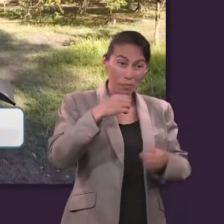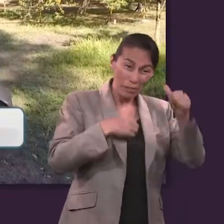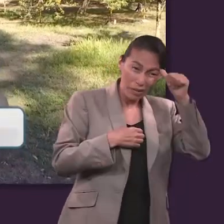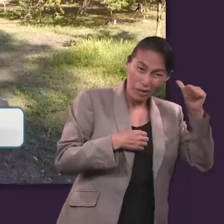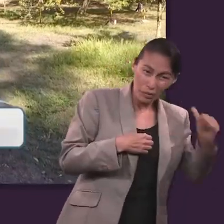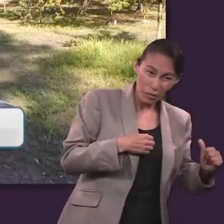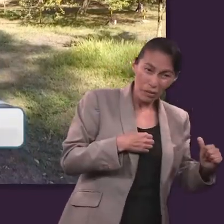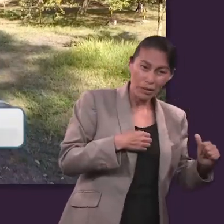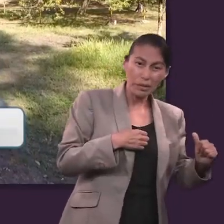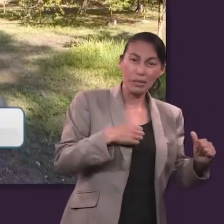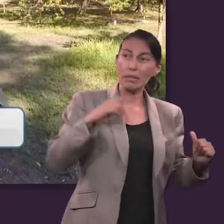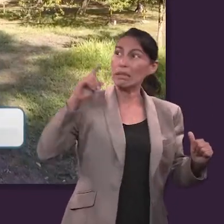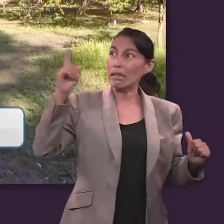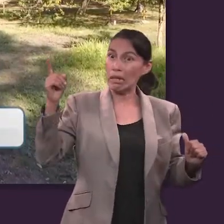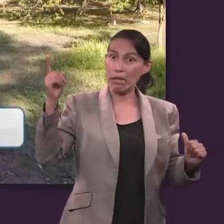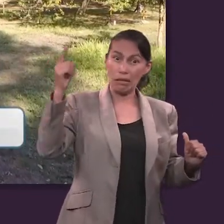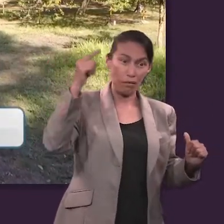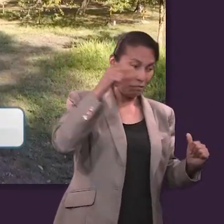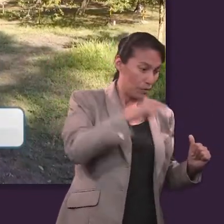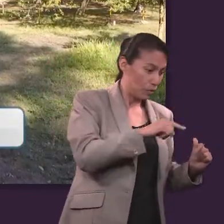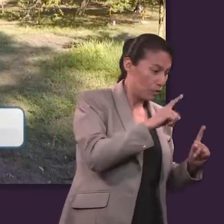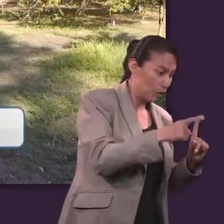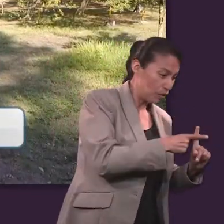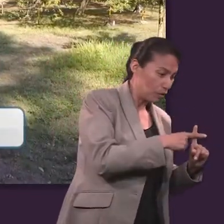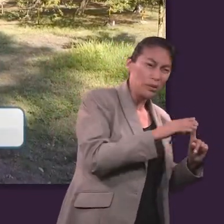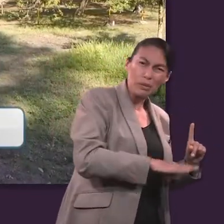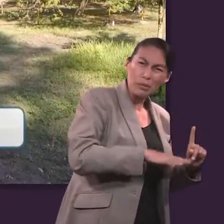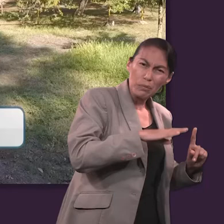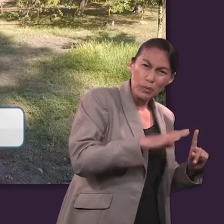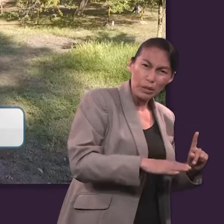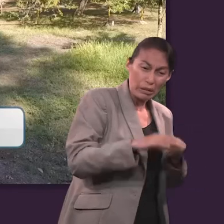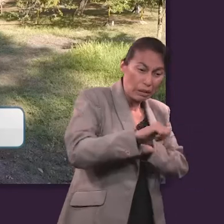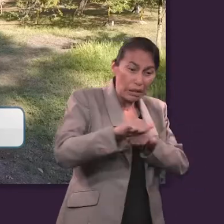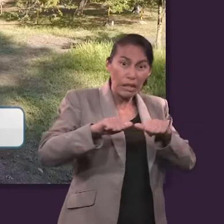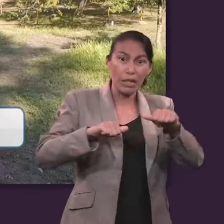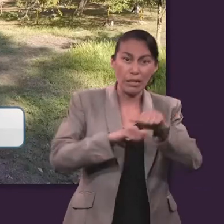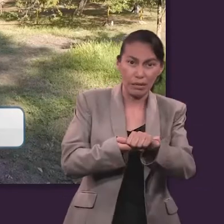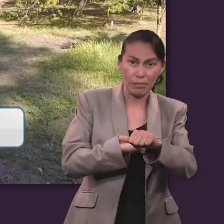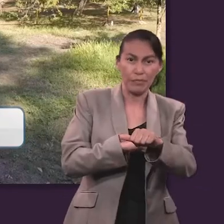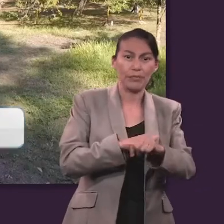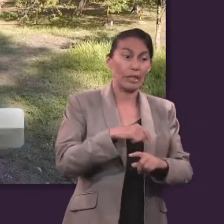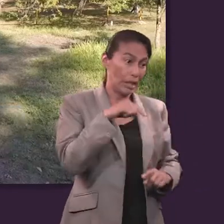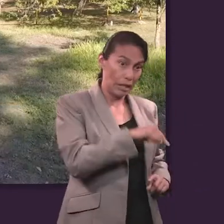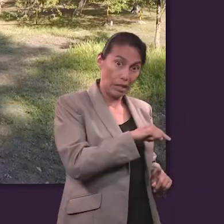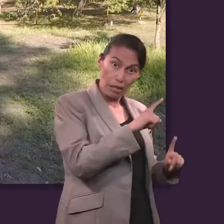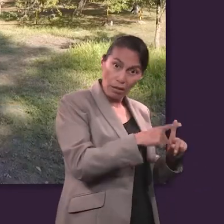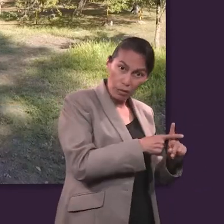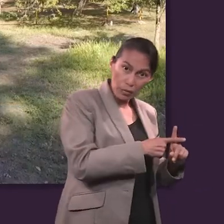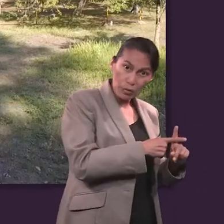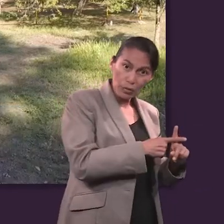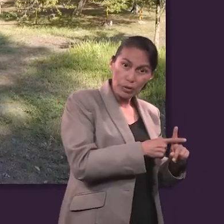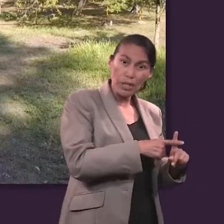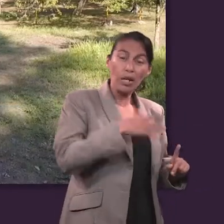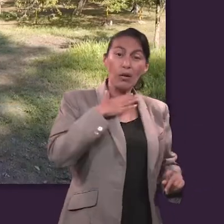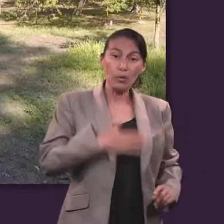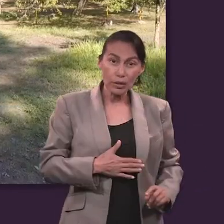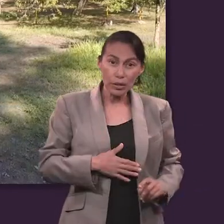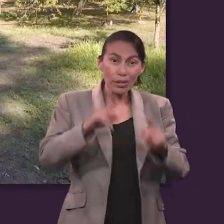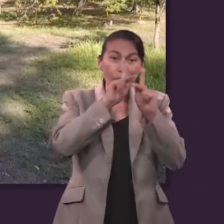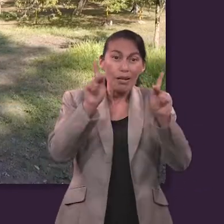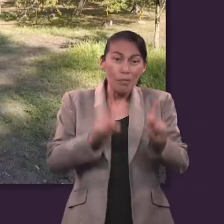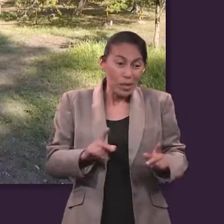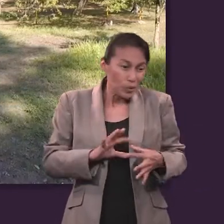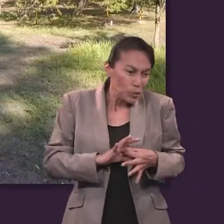amor para con nosotros, en que siendo aún pecadores, Cristo murió por nosotros. Ahí en la cruz,